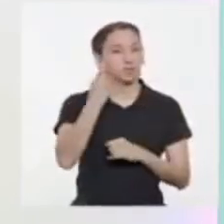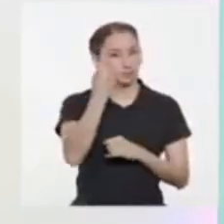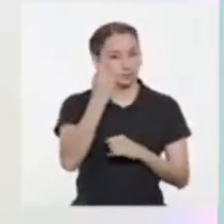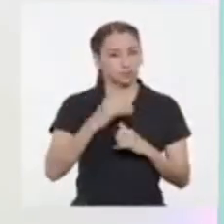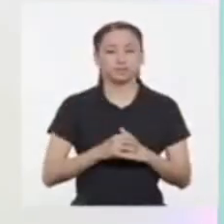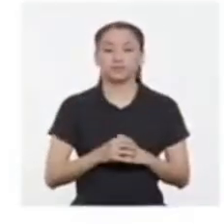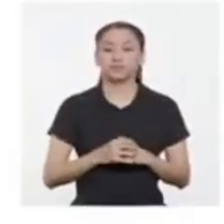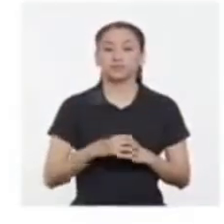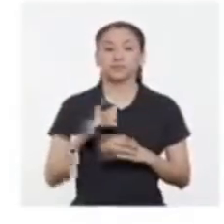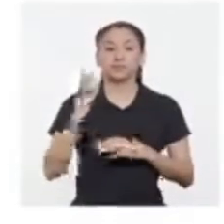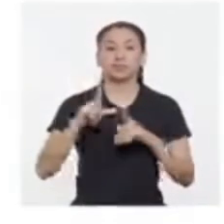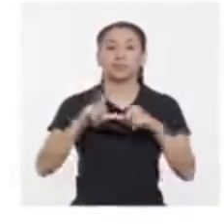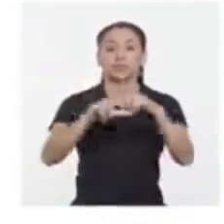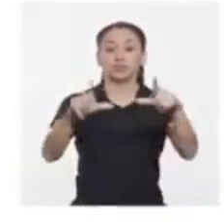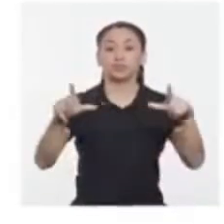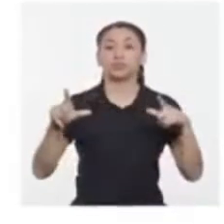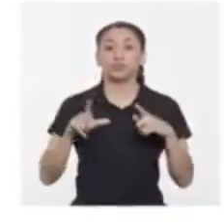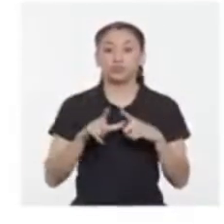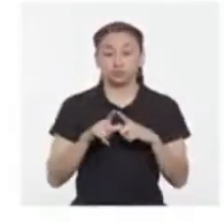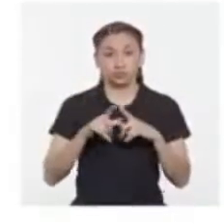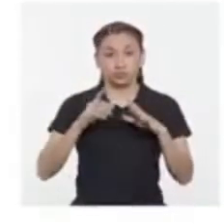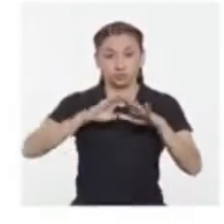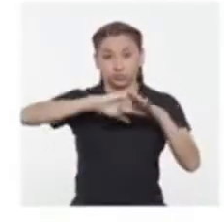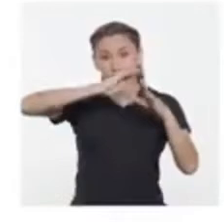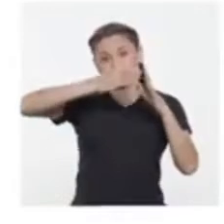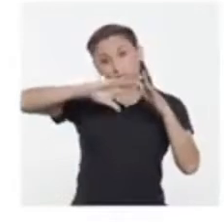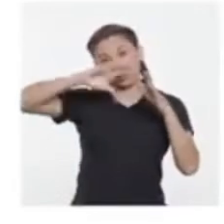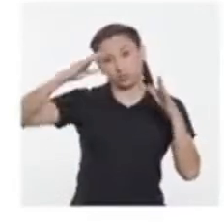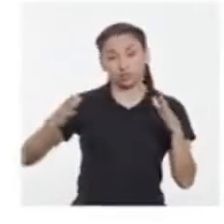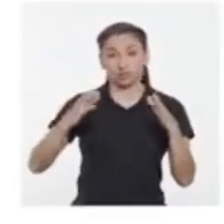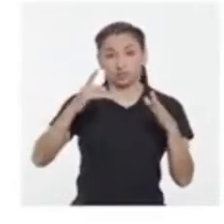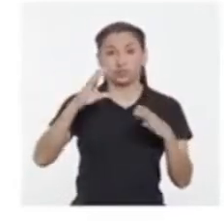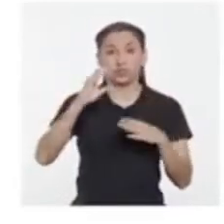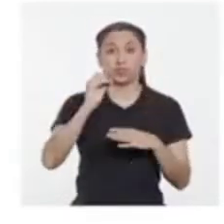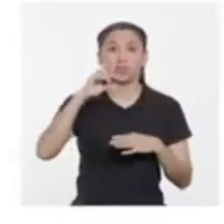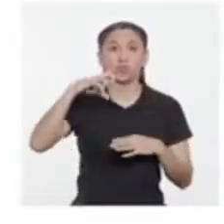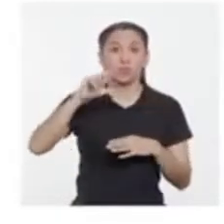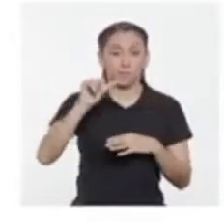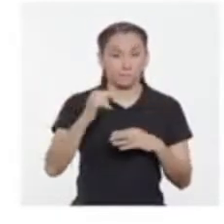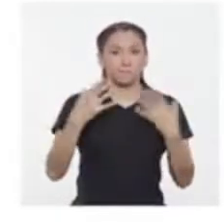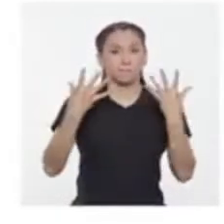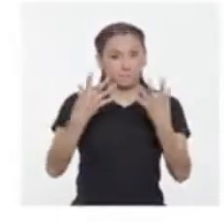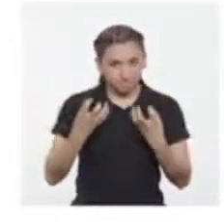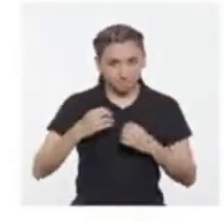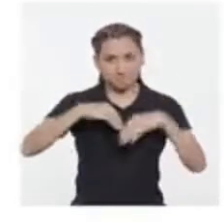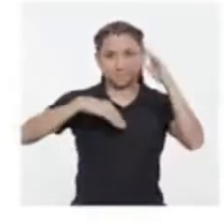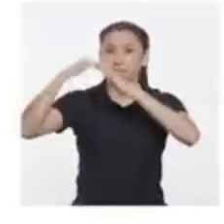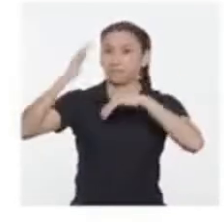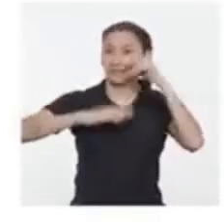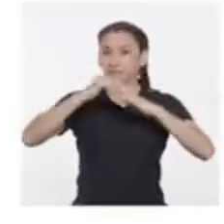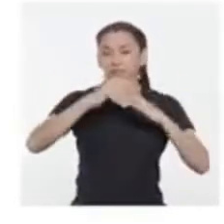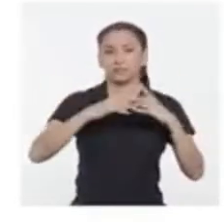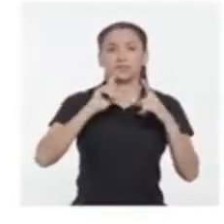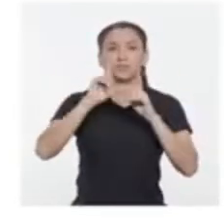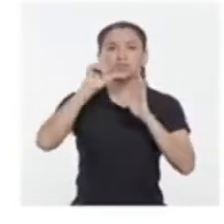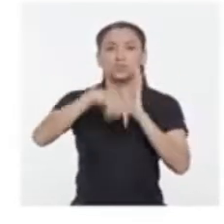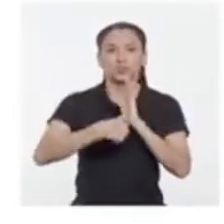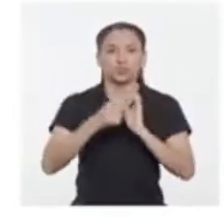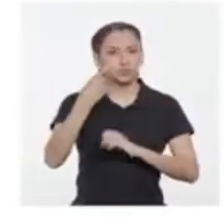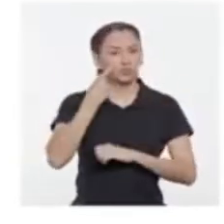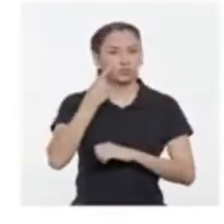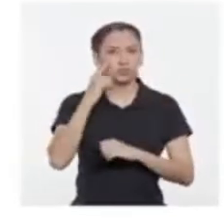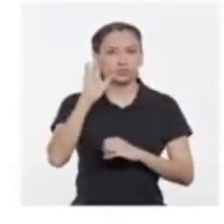con la primera situación. Pobladores de la comunidad altoandina de Colpa van a construir un fitotoldo. Luego de conocer